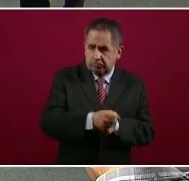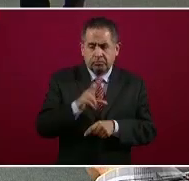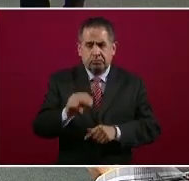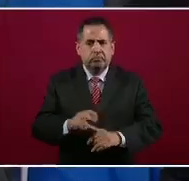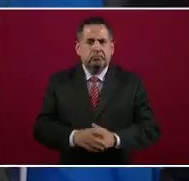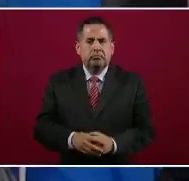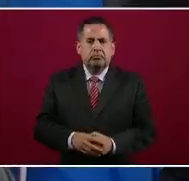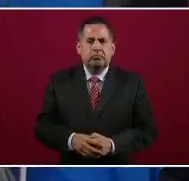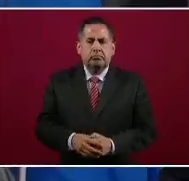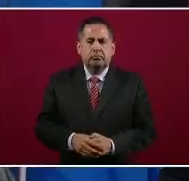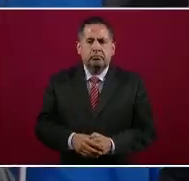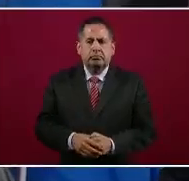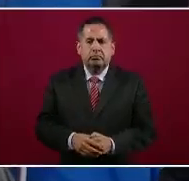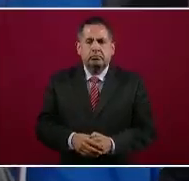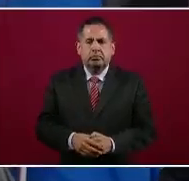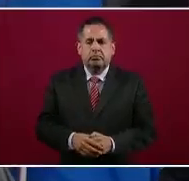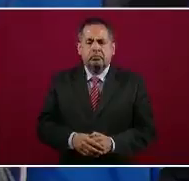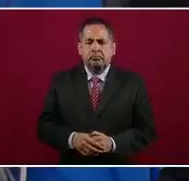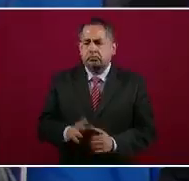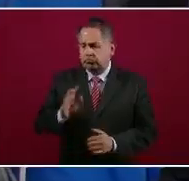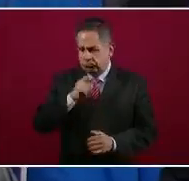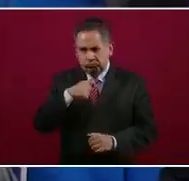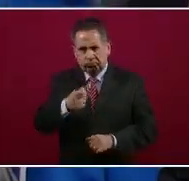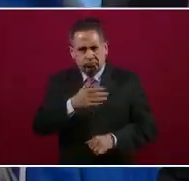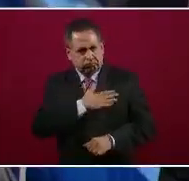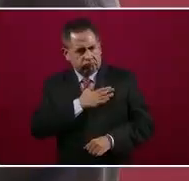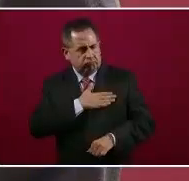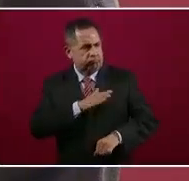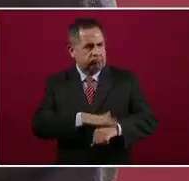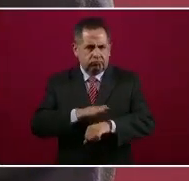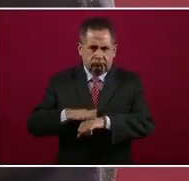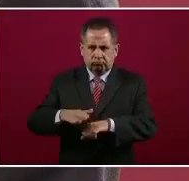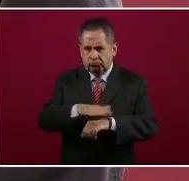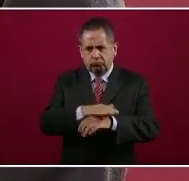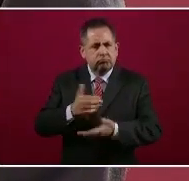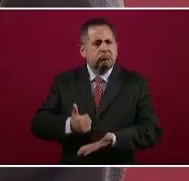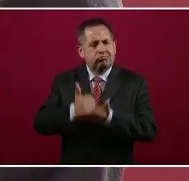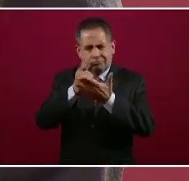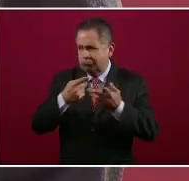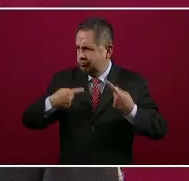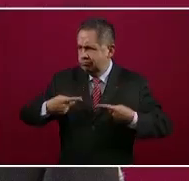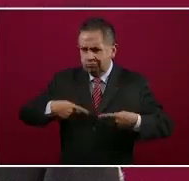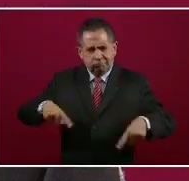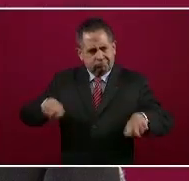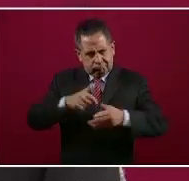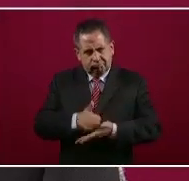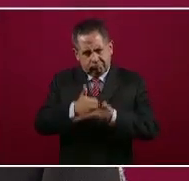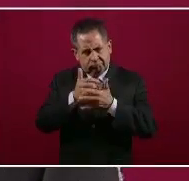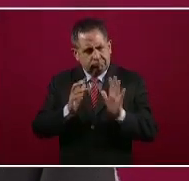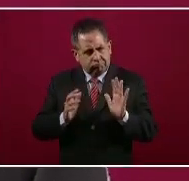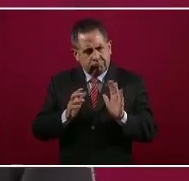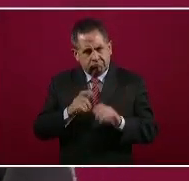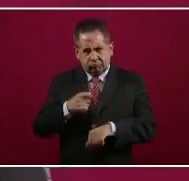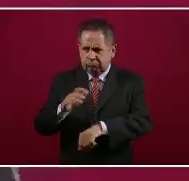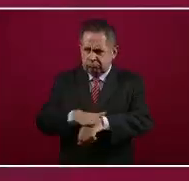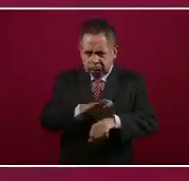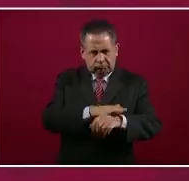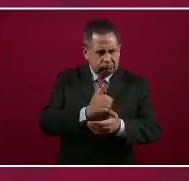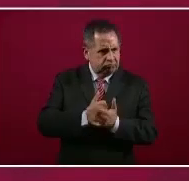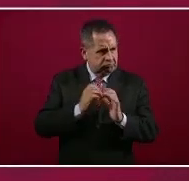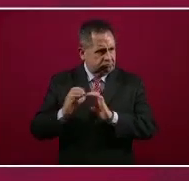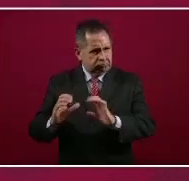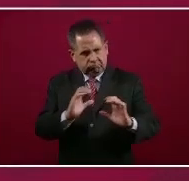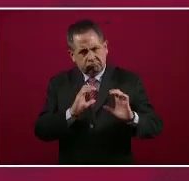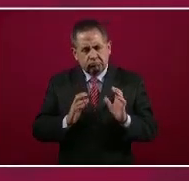la fuerza legítima si invito incluso a los ciudadanos a que ayuden te invito a que